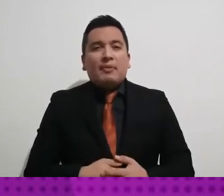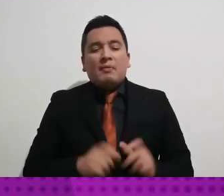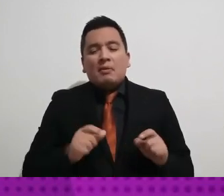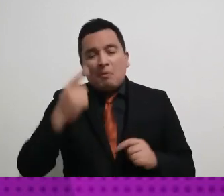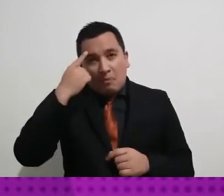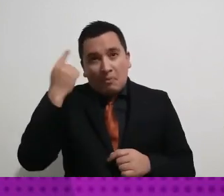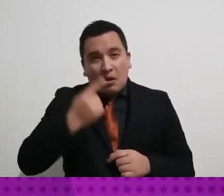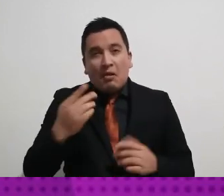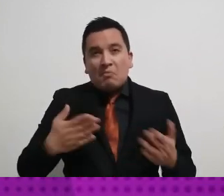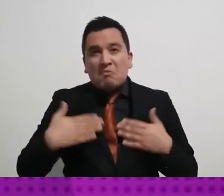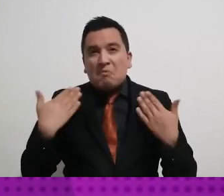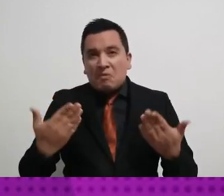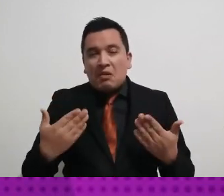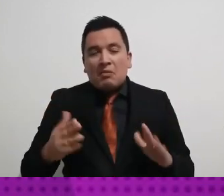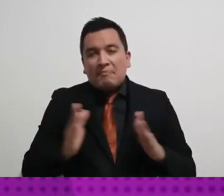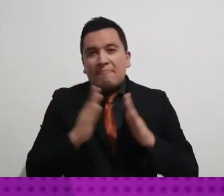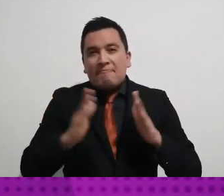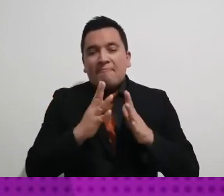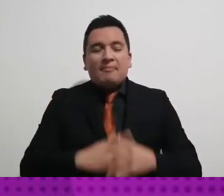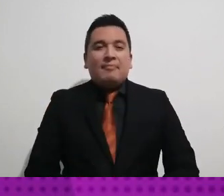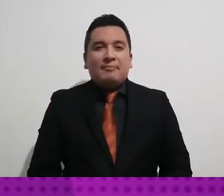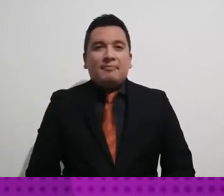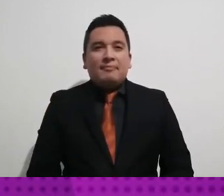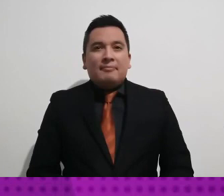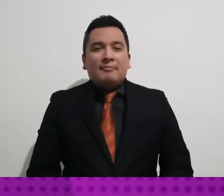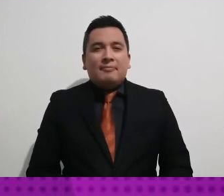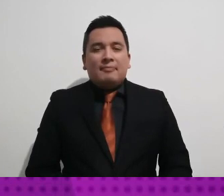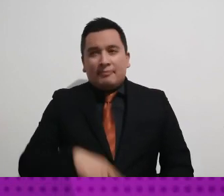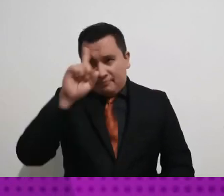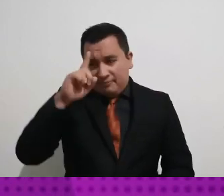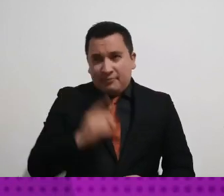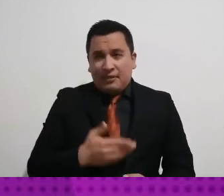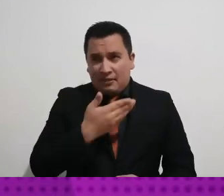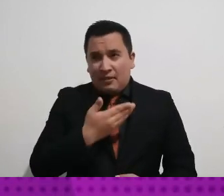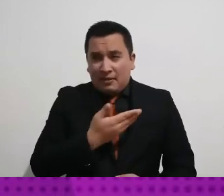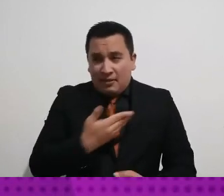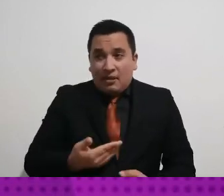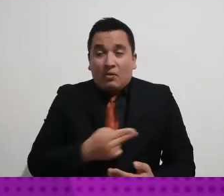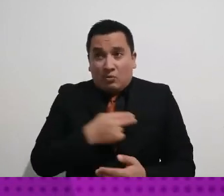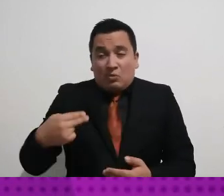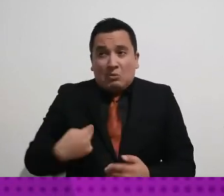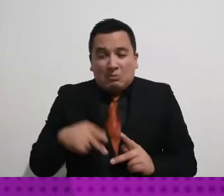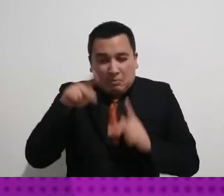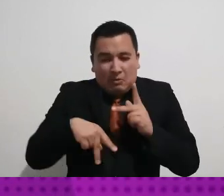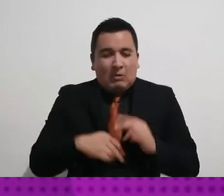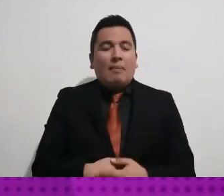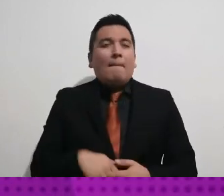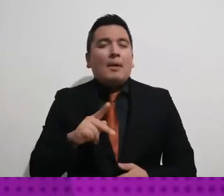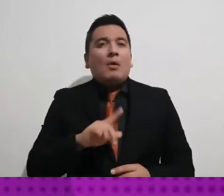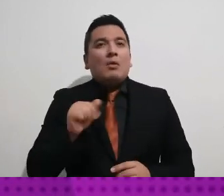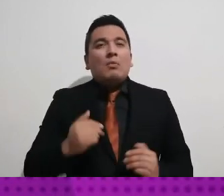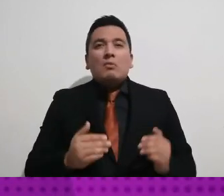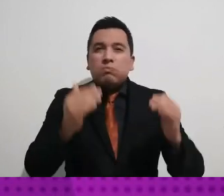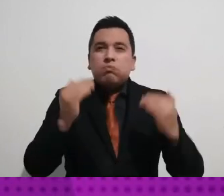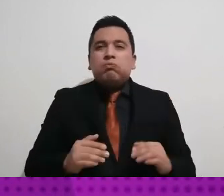haciendo y para que tuvieran toda la confianza de participar. Consejera presidenta, si me lo permite, vamos a ir a una pausa,